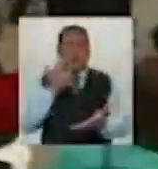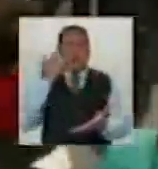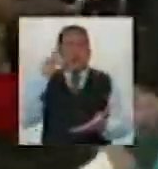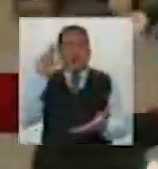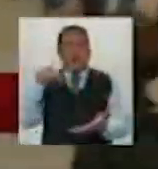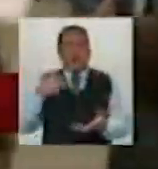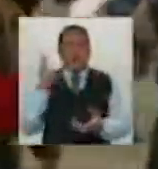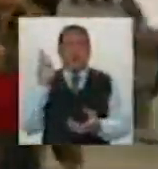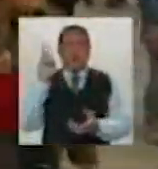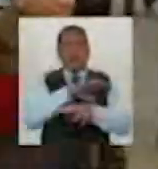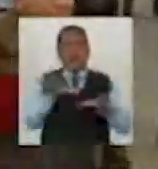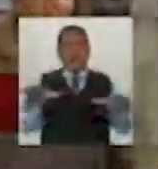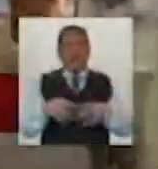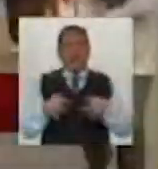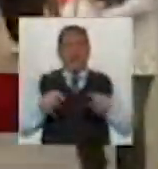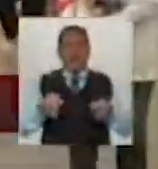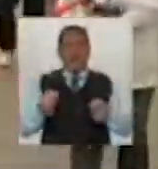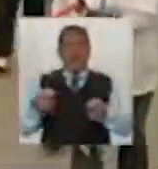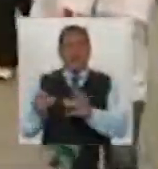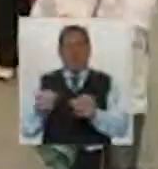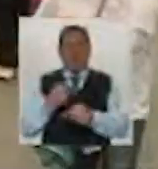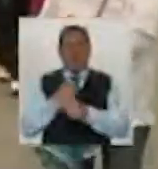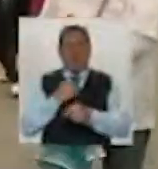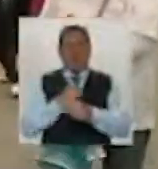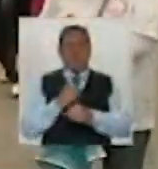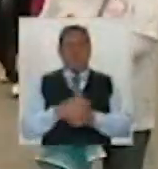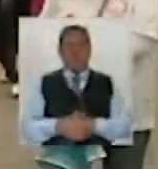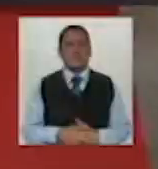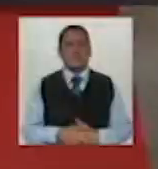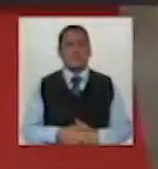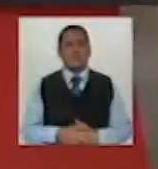que los docentes paralicen sus labores.